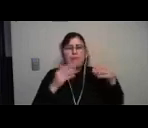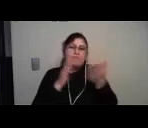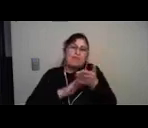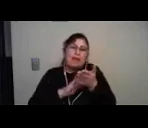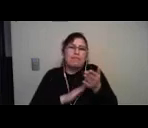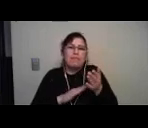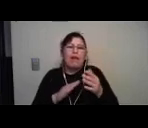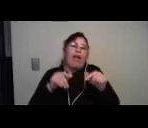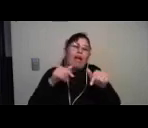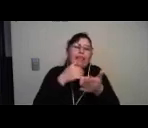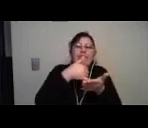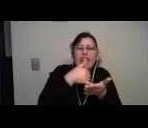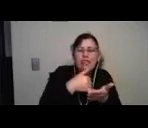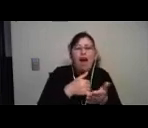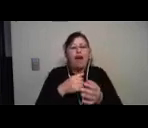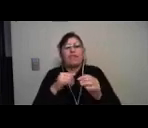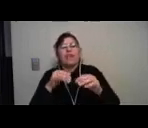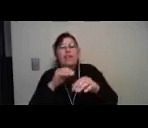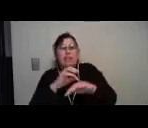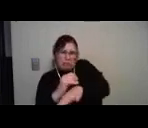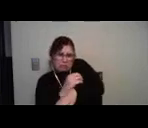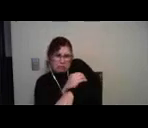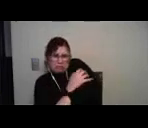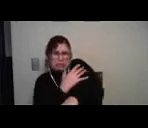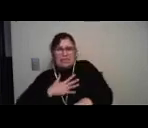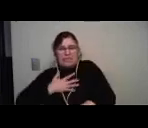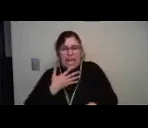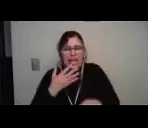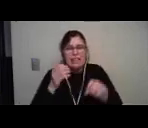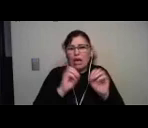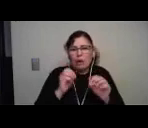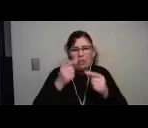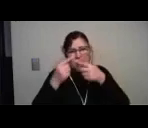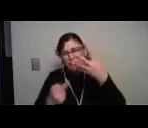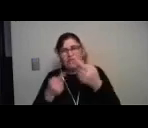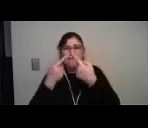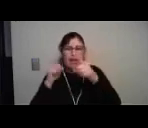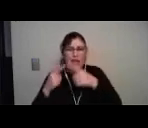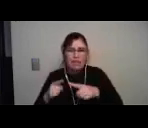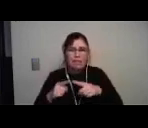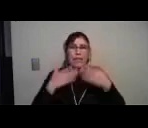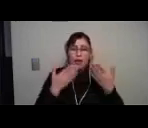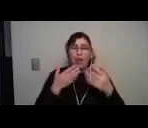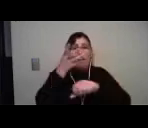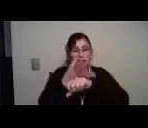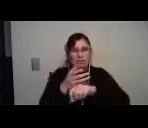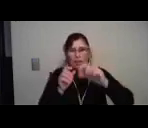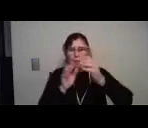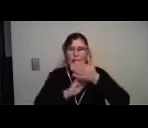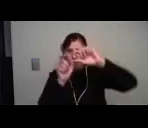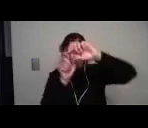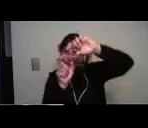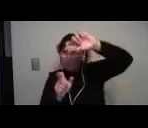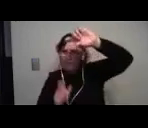hormigueo, debilidad en alguna extremidad, ¿cierto? Y las causas principales tienen que ver con hernias discales, ¿cierto? Estenosis del